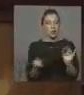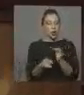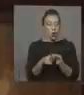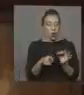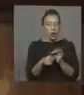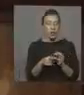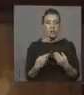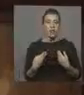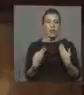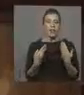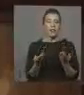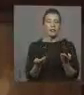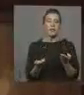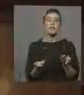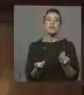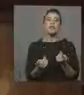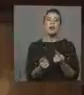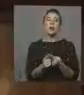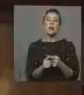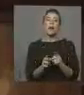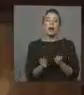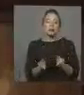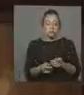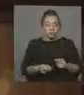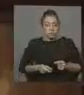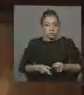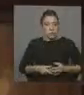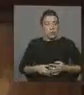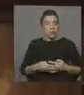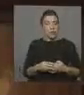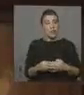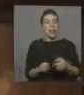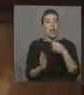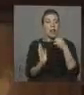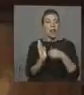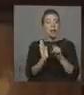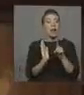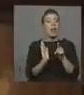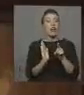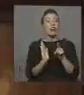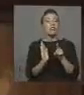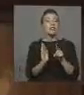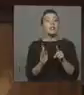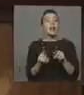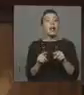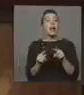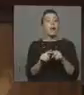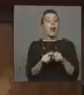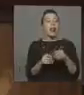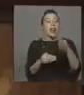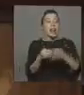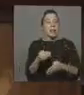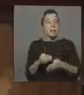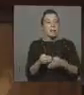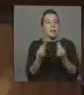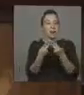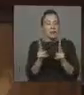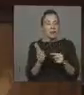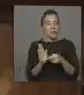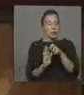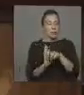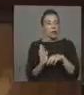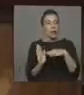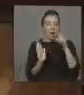y prestaciones en materia de regulación de la fertilidad. Les reconoce márgenes de libertad. Por ello, este proyecto se enmarca